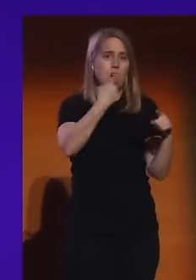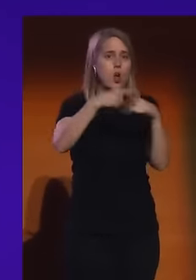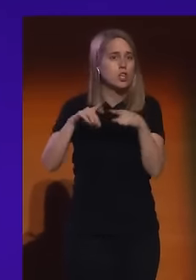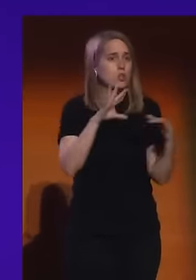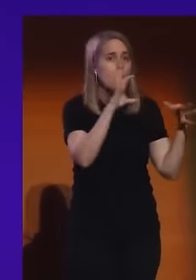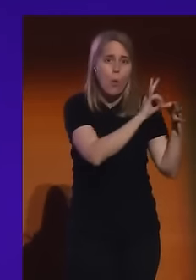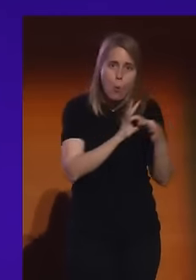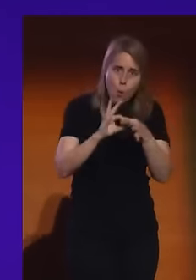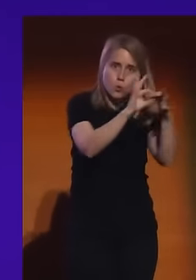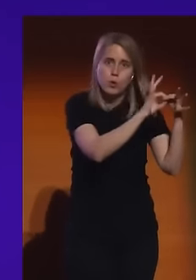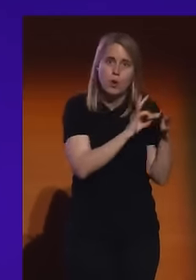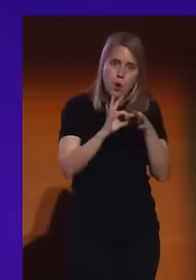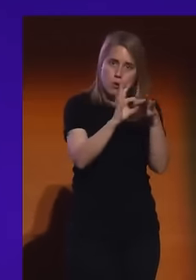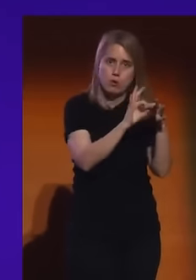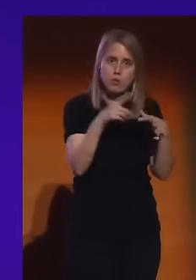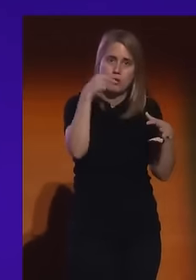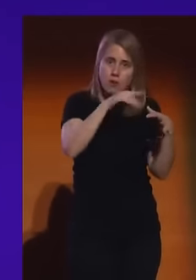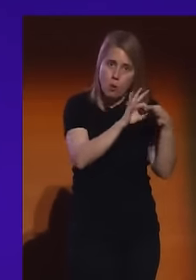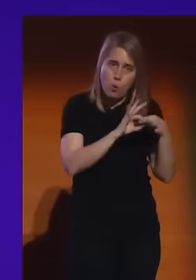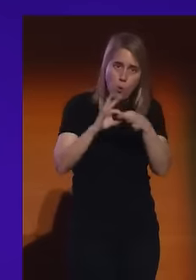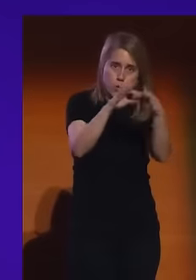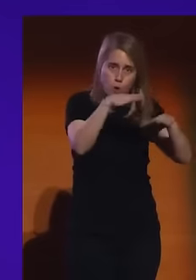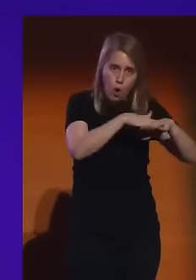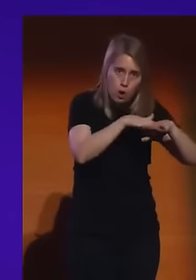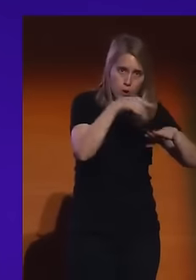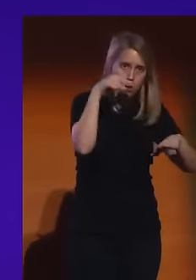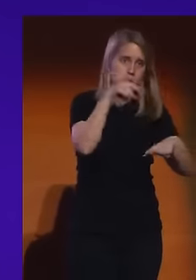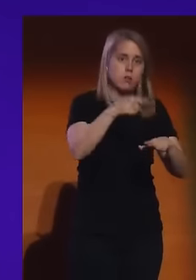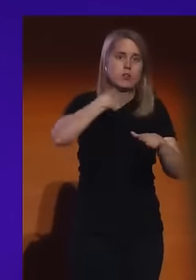las Y so que no